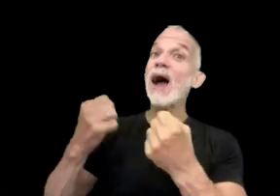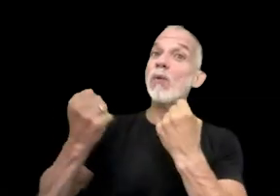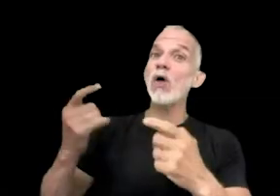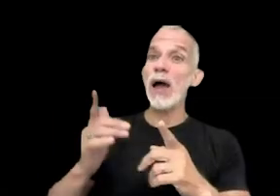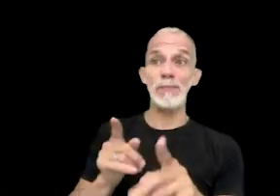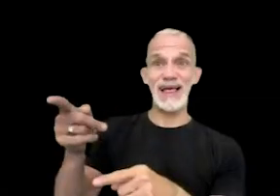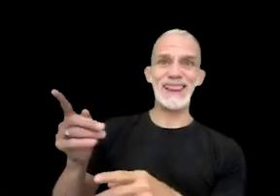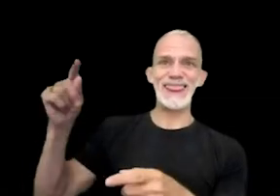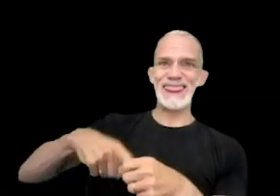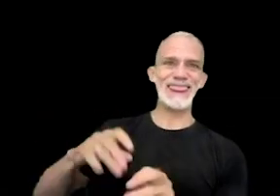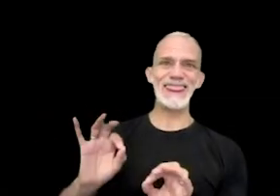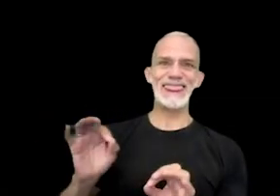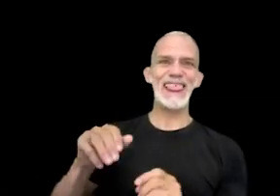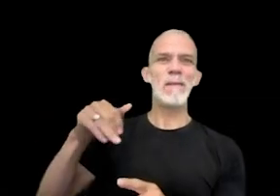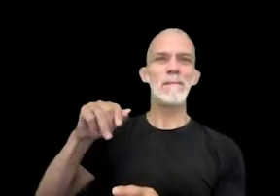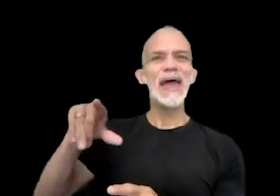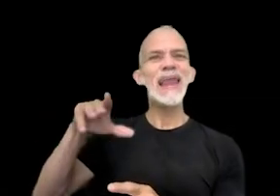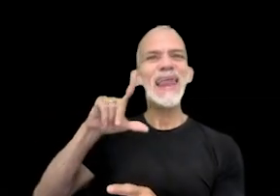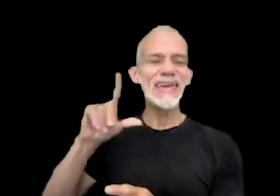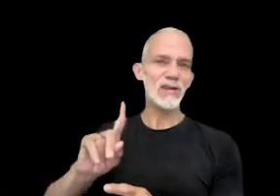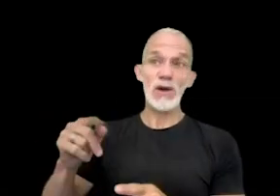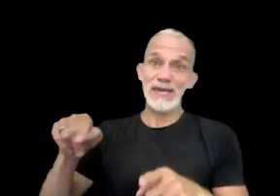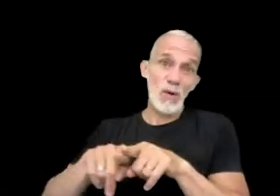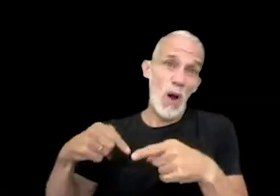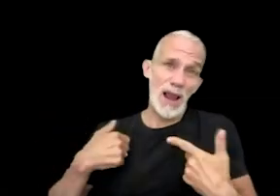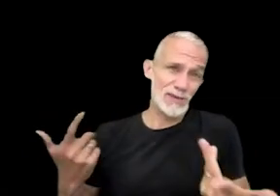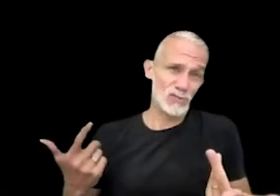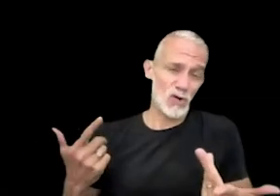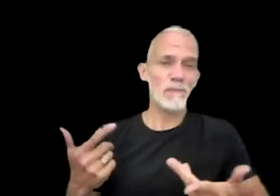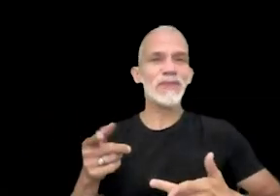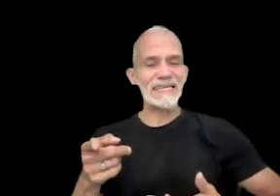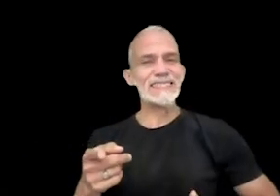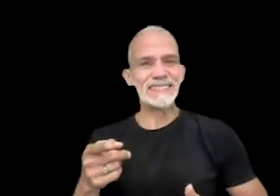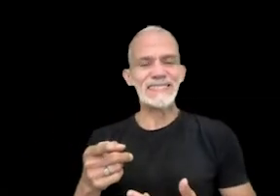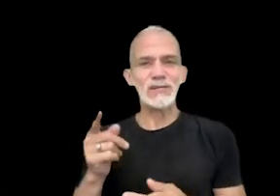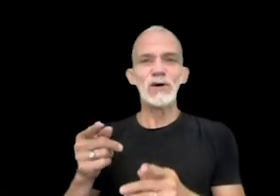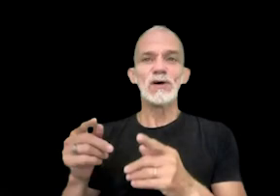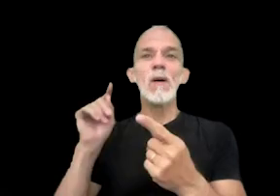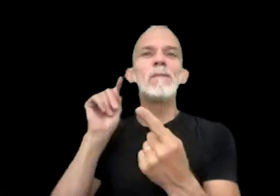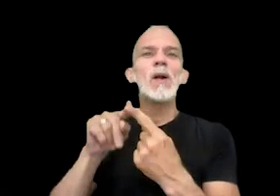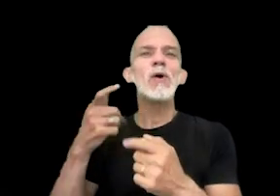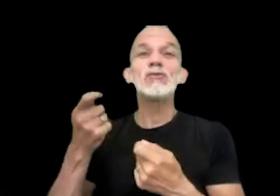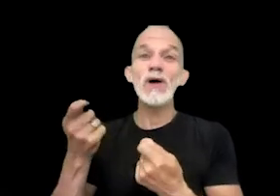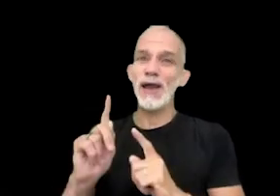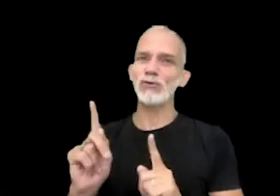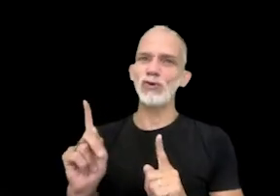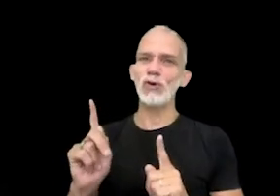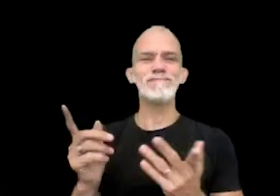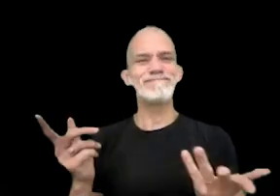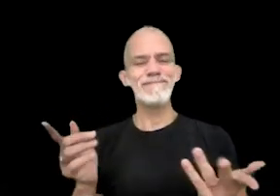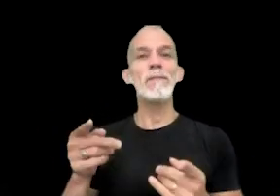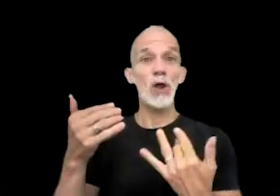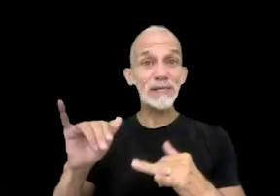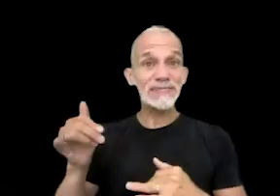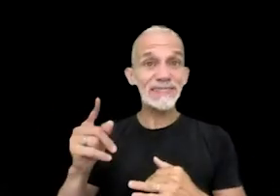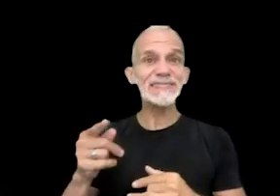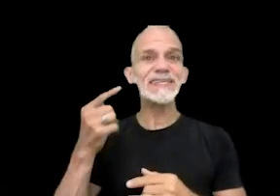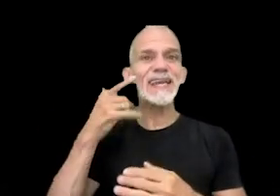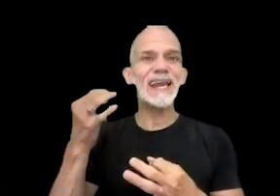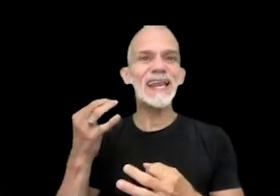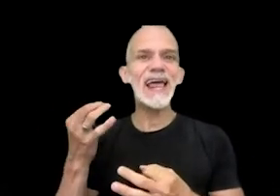adhirieron al MLI, igual que yo, entonces no aplico propósito de negocios, pero siempre voy a poder aplicar realidad